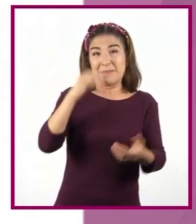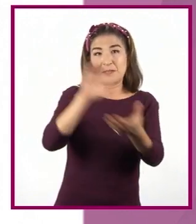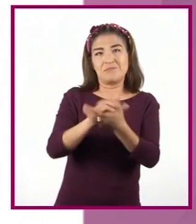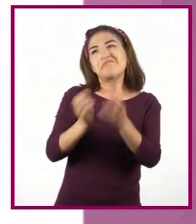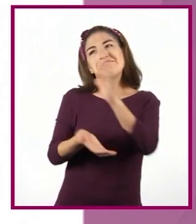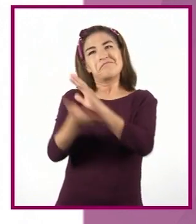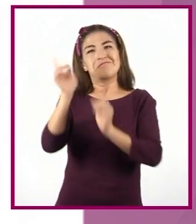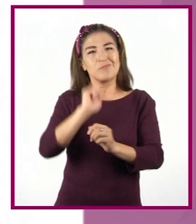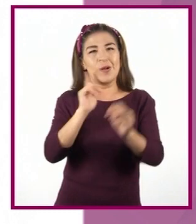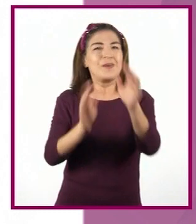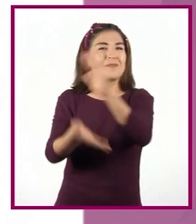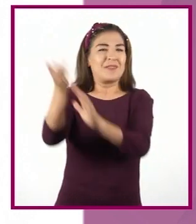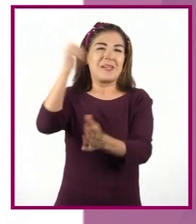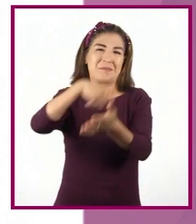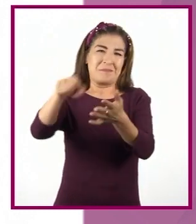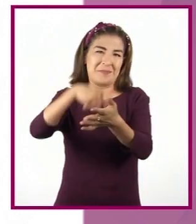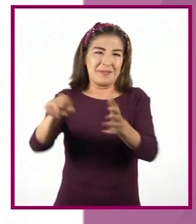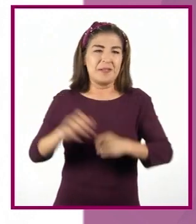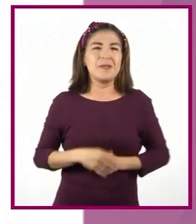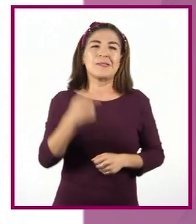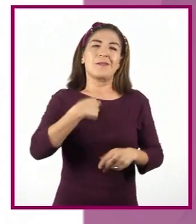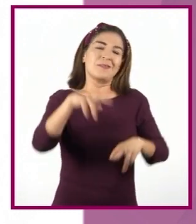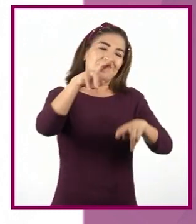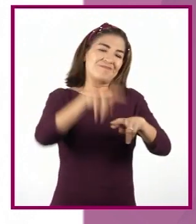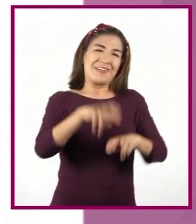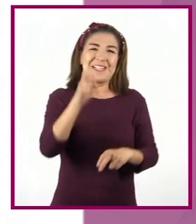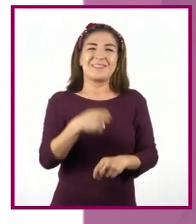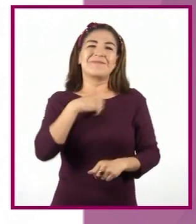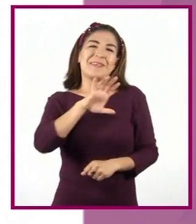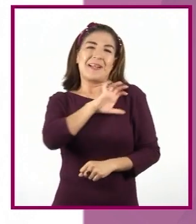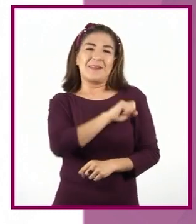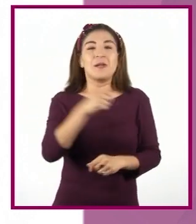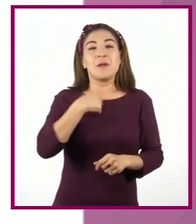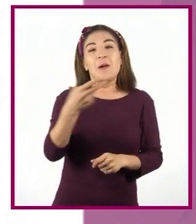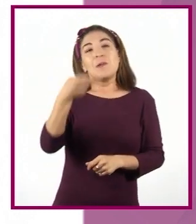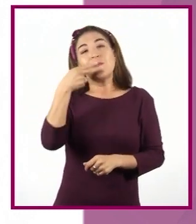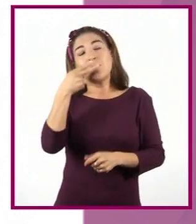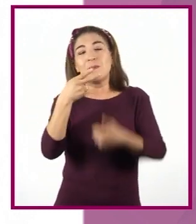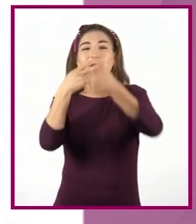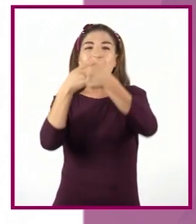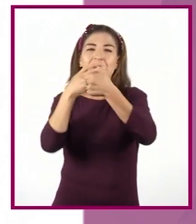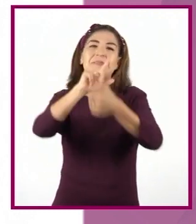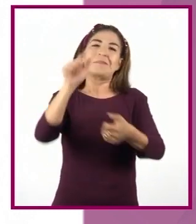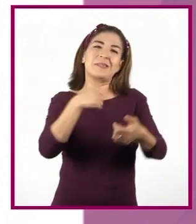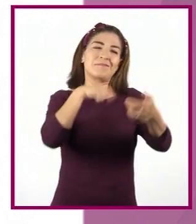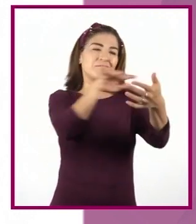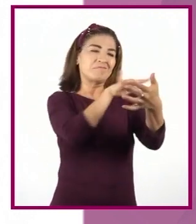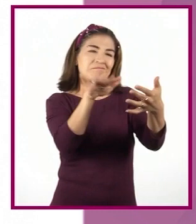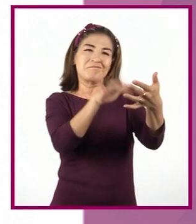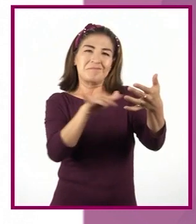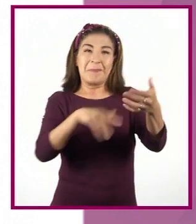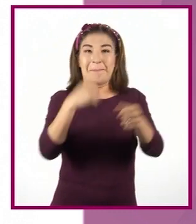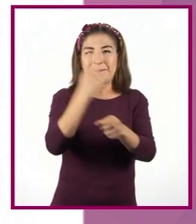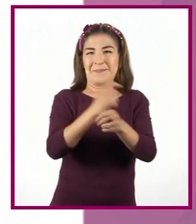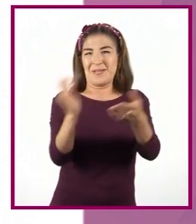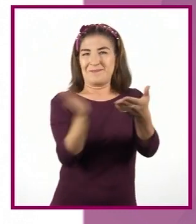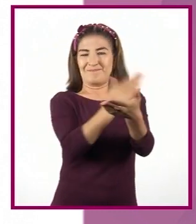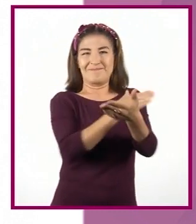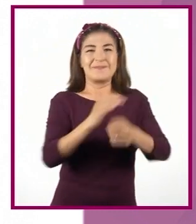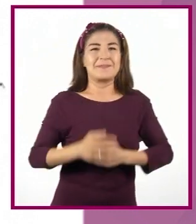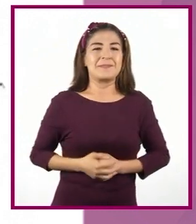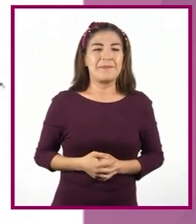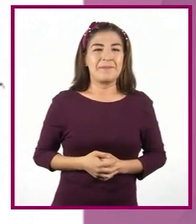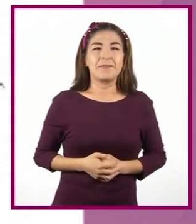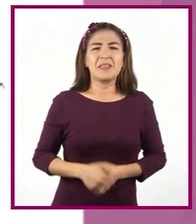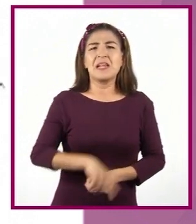compras. Me acomodé en mi sillón favorito, encendí un cigarro y me puse a leer la primera página.